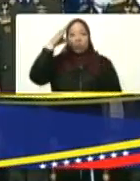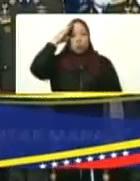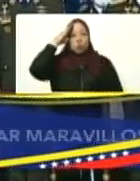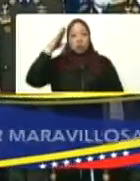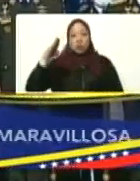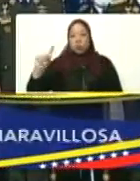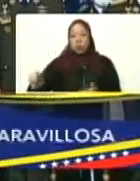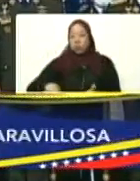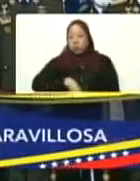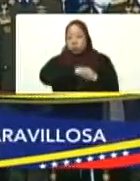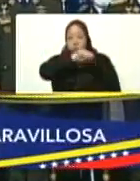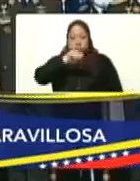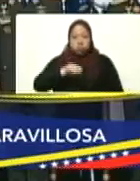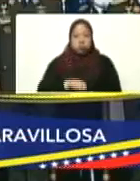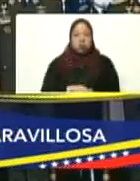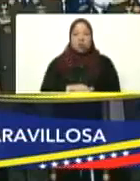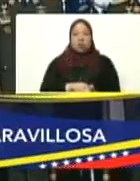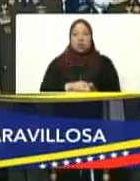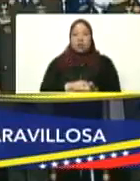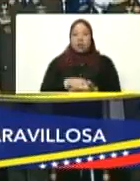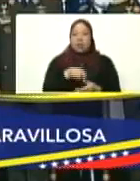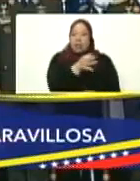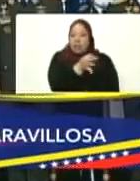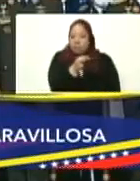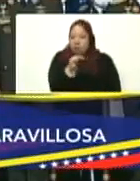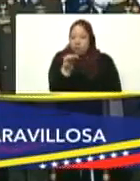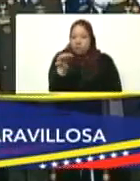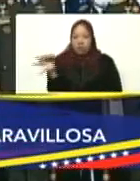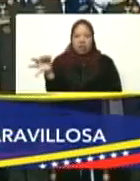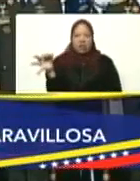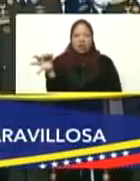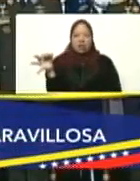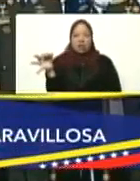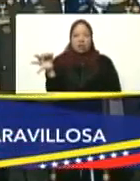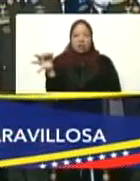completa, de punta a punta,